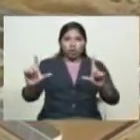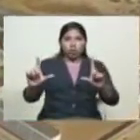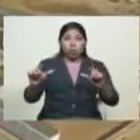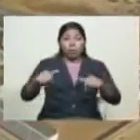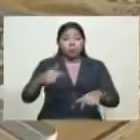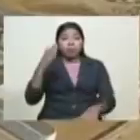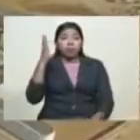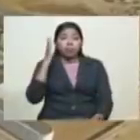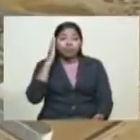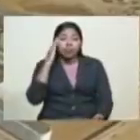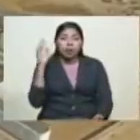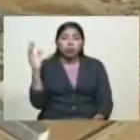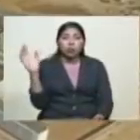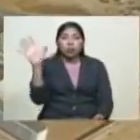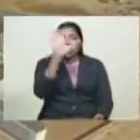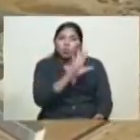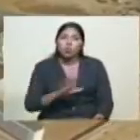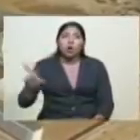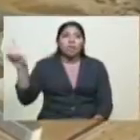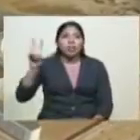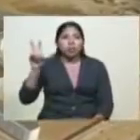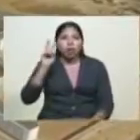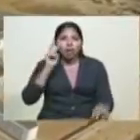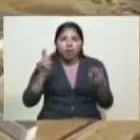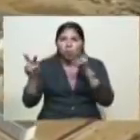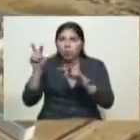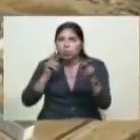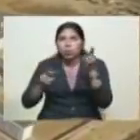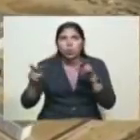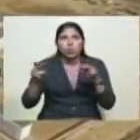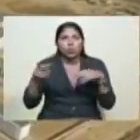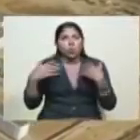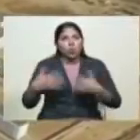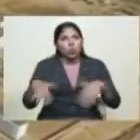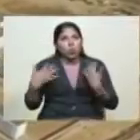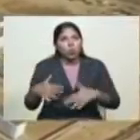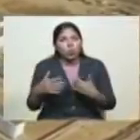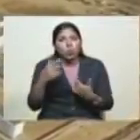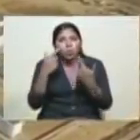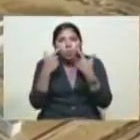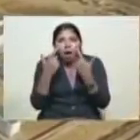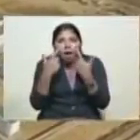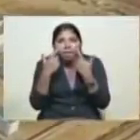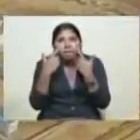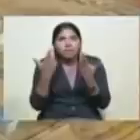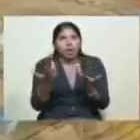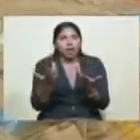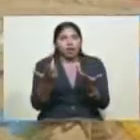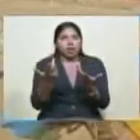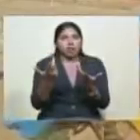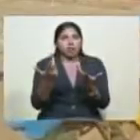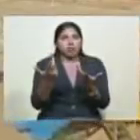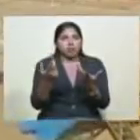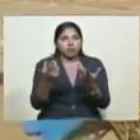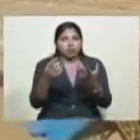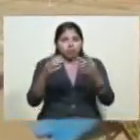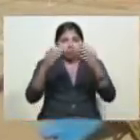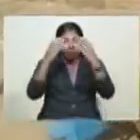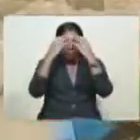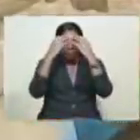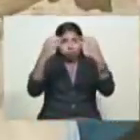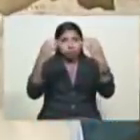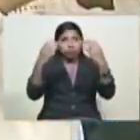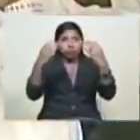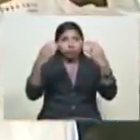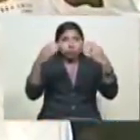que Venezuela entera pueda valorar, pueda tocar con sus manos, pueda ver con sus ojos